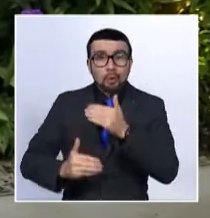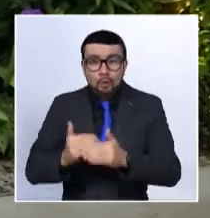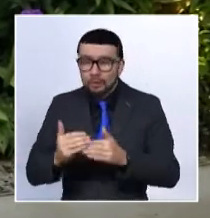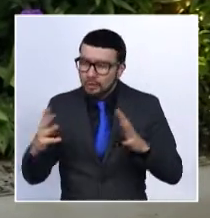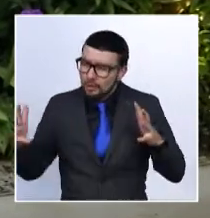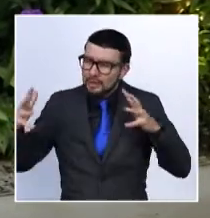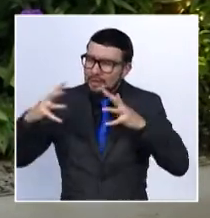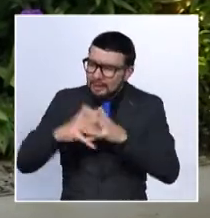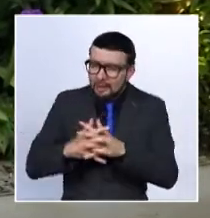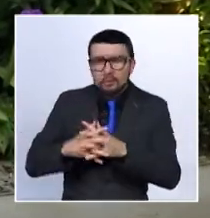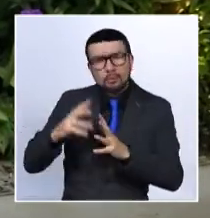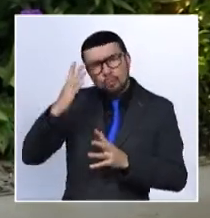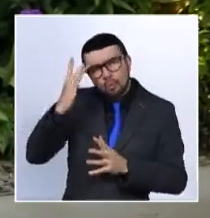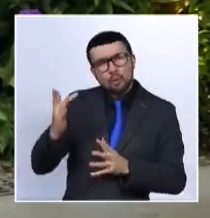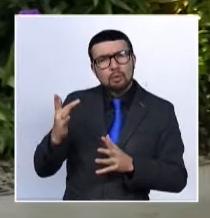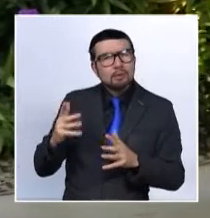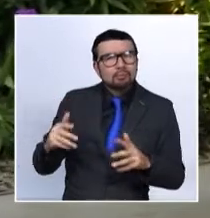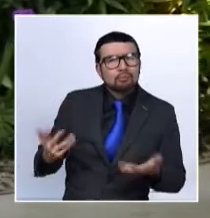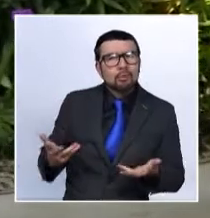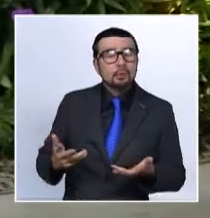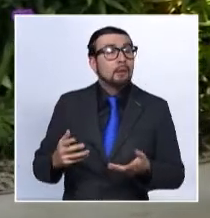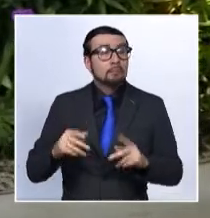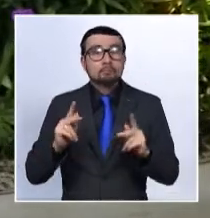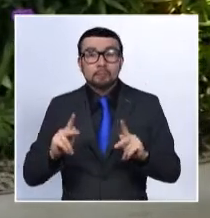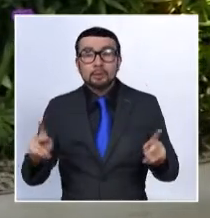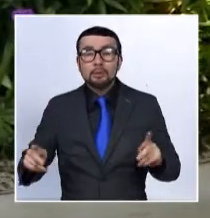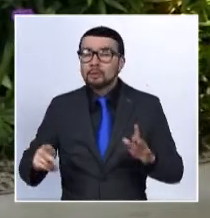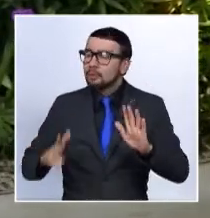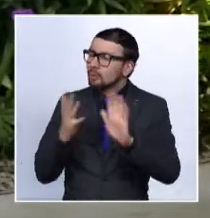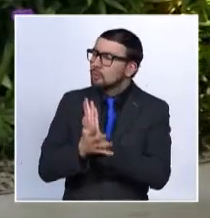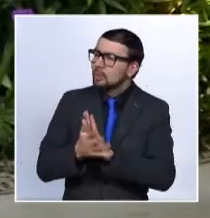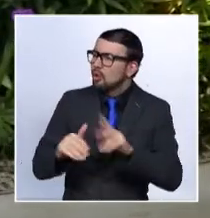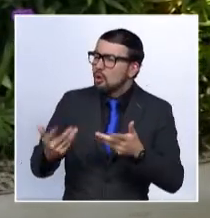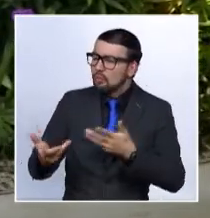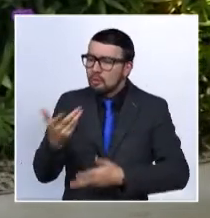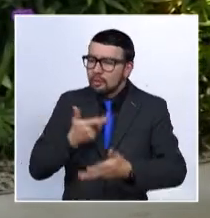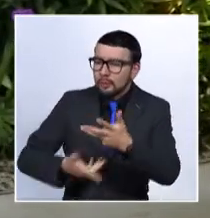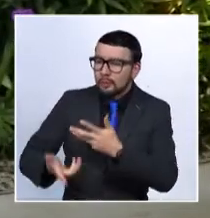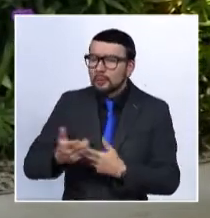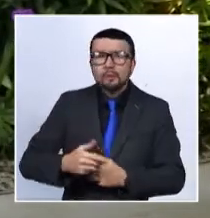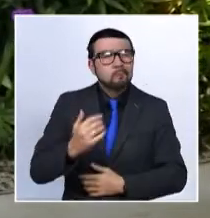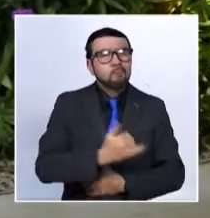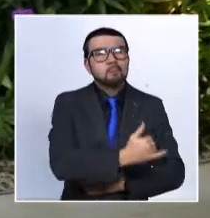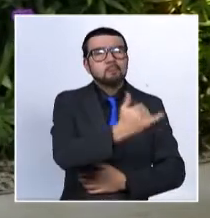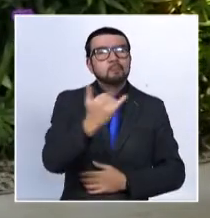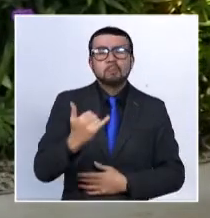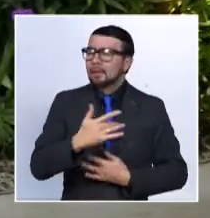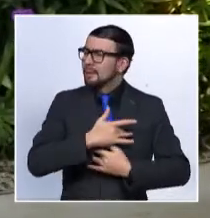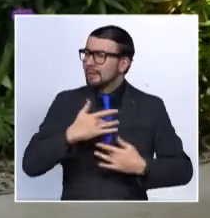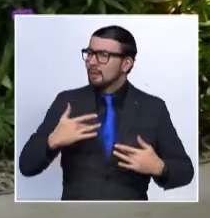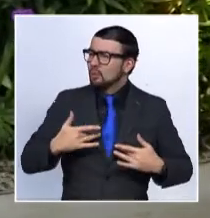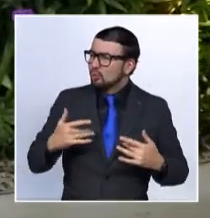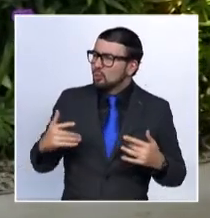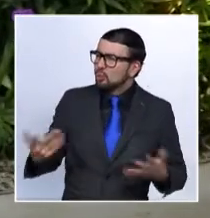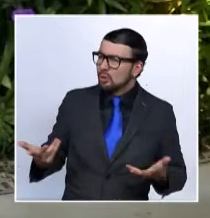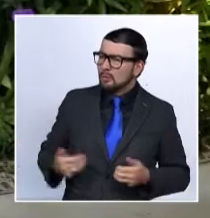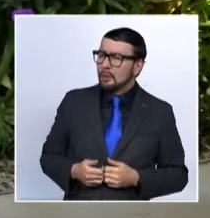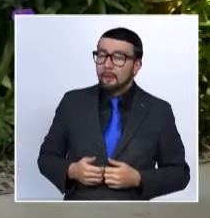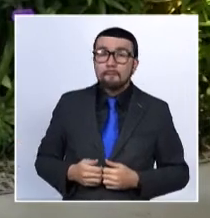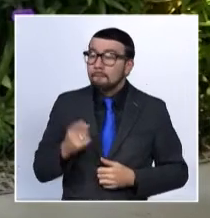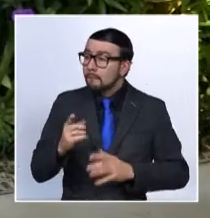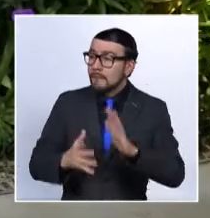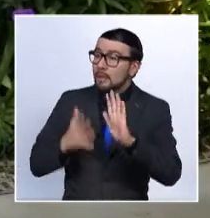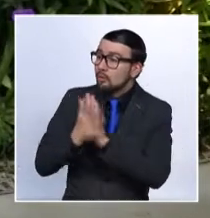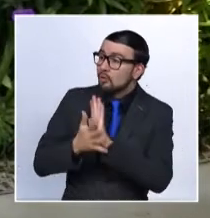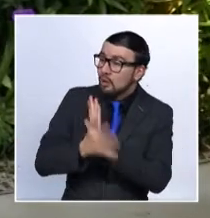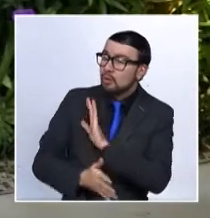integral. Contémosle a las personas cómo ha sido ese interactuar de todos los profesionales de la salud de nuestro parque, Diana, y cuál es la información